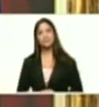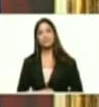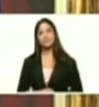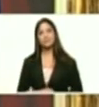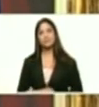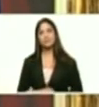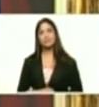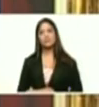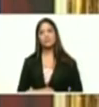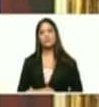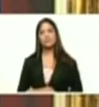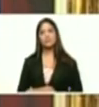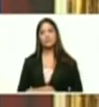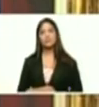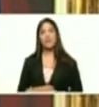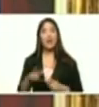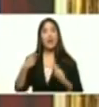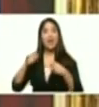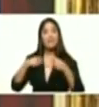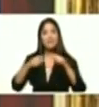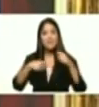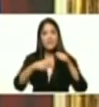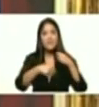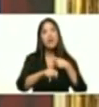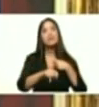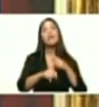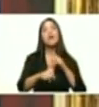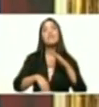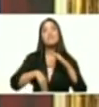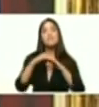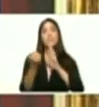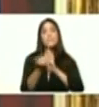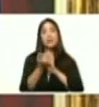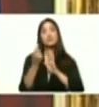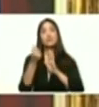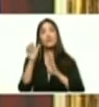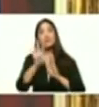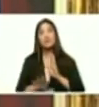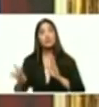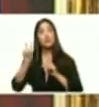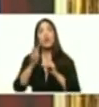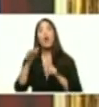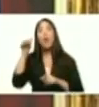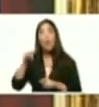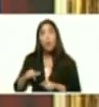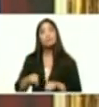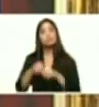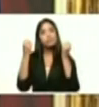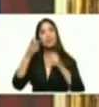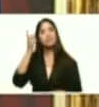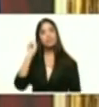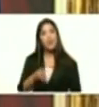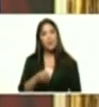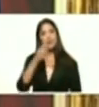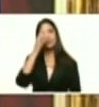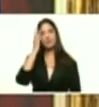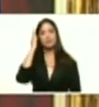vulneraron el sistema, distribución, comercialización, y fijación de precios, país, eso está vulnerado hoy, tiene que ser,